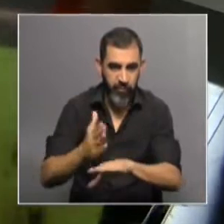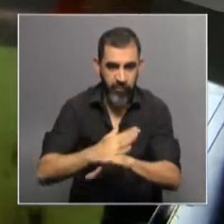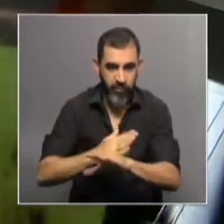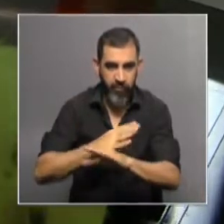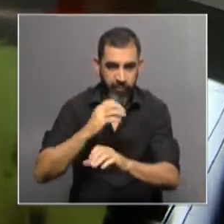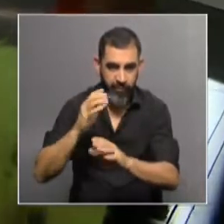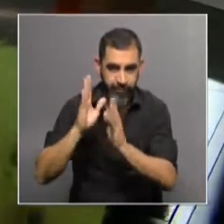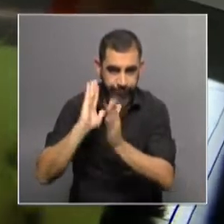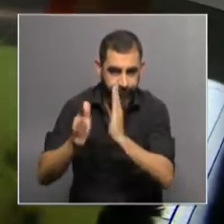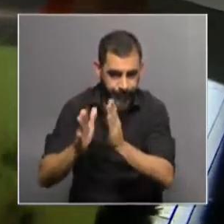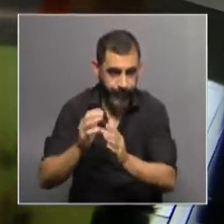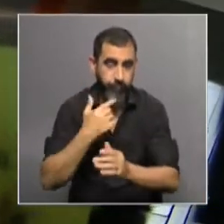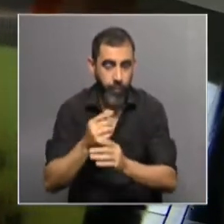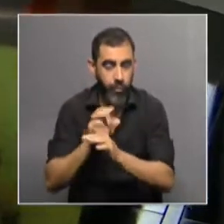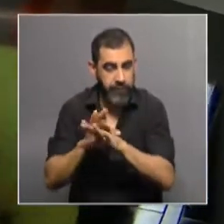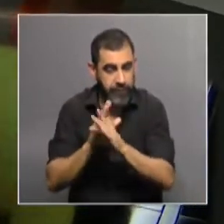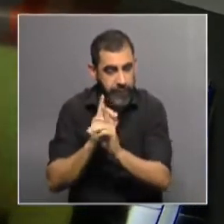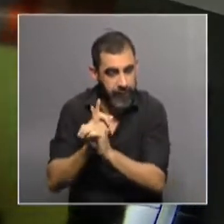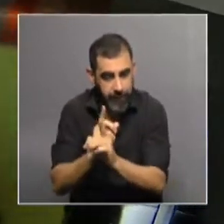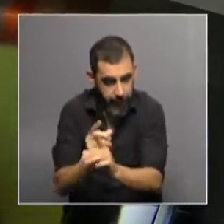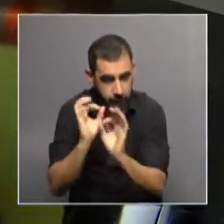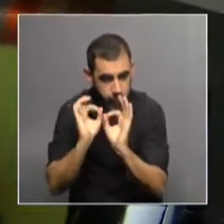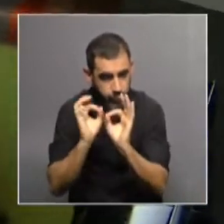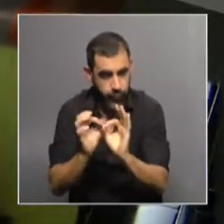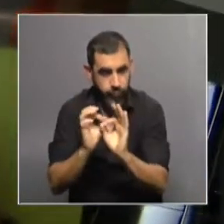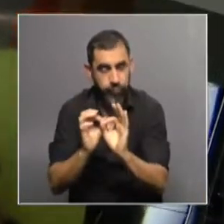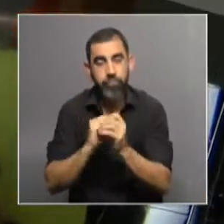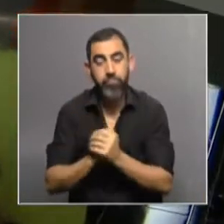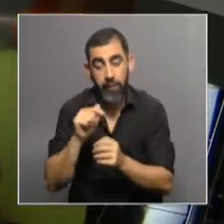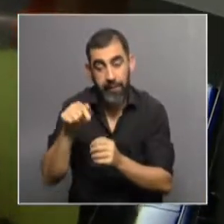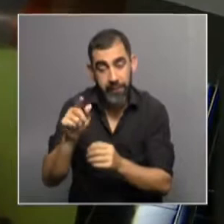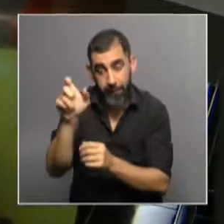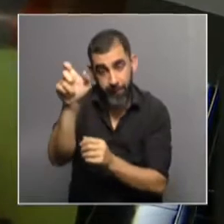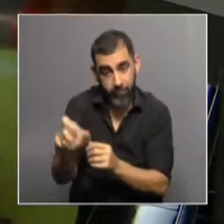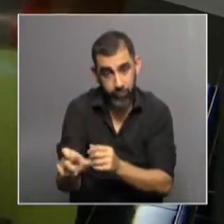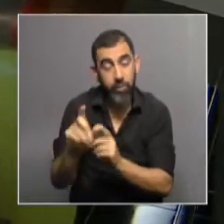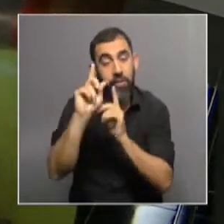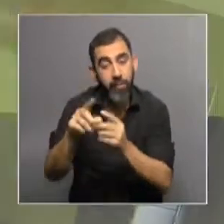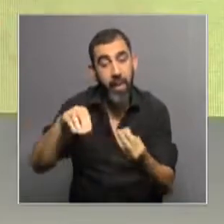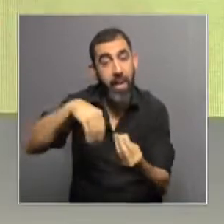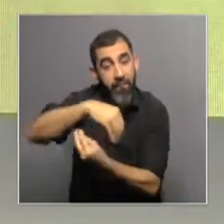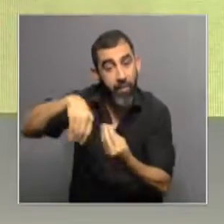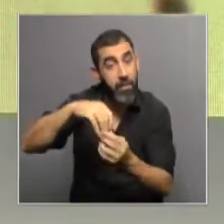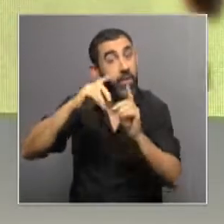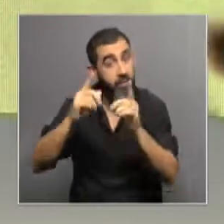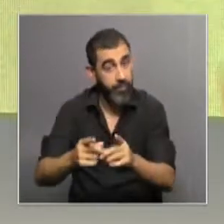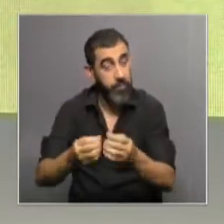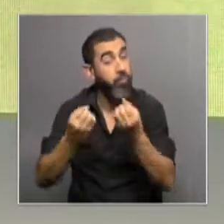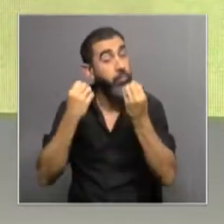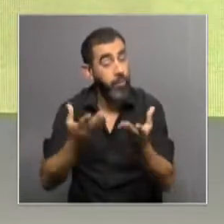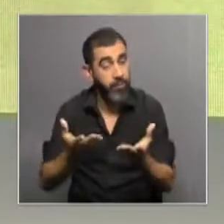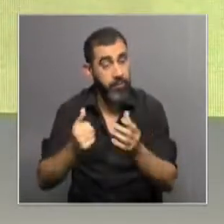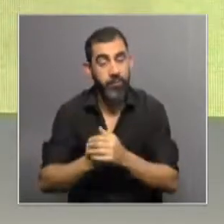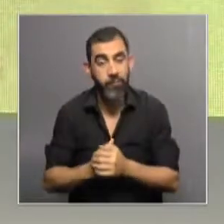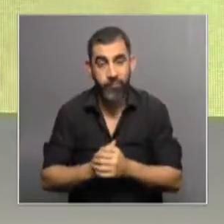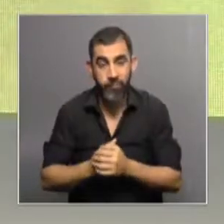En forma precoz, ¿qué quiere decir? Un seguimiento adecuado dedicado a esa paciente y a esa familia. No nos olvidemos que cuando